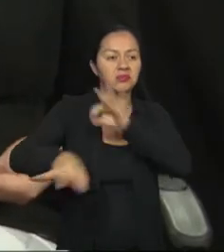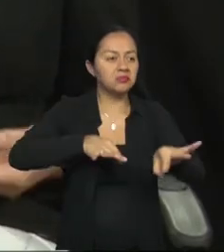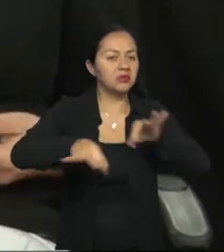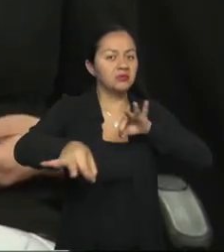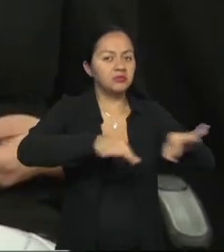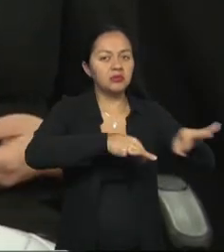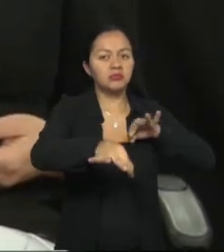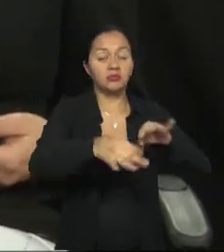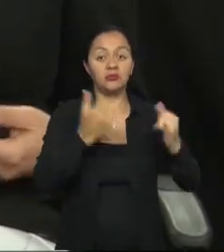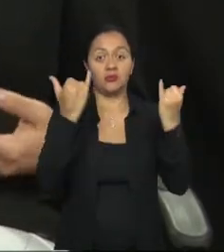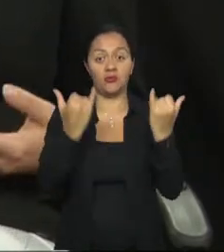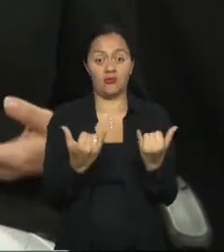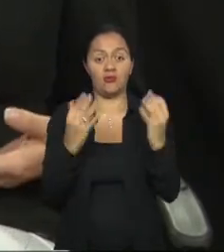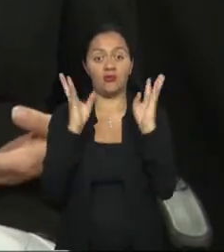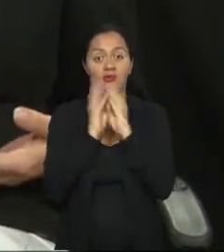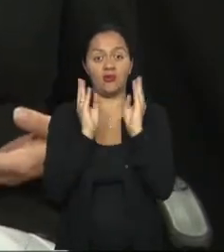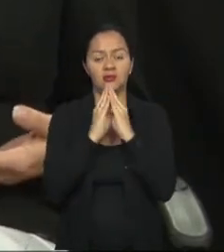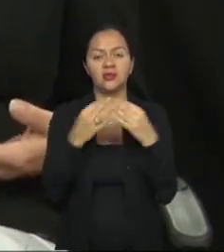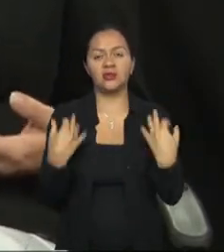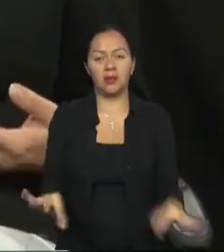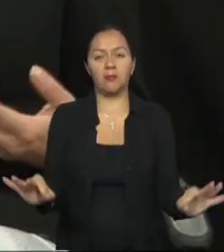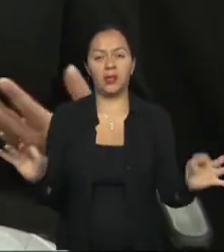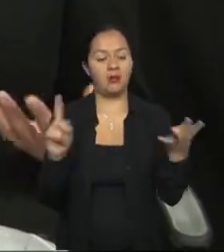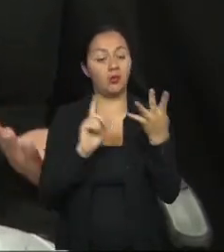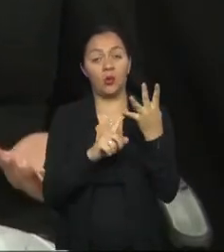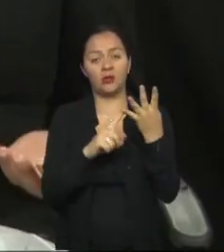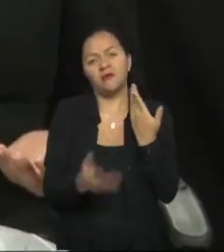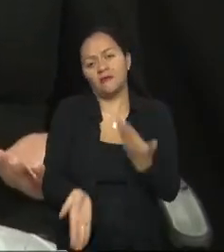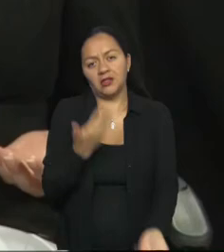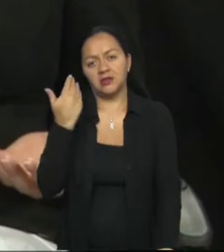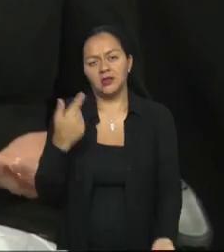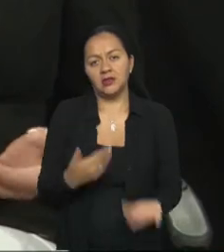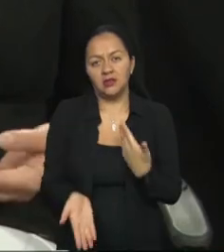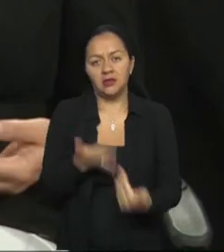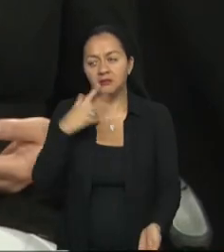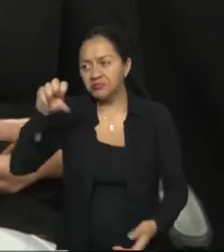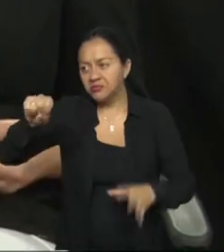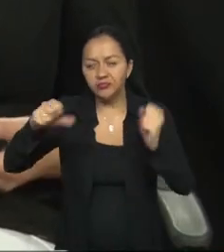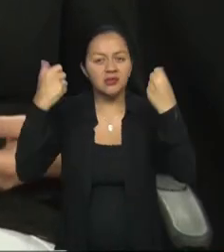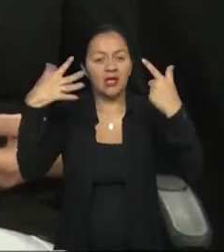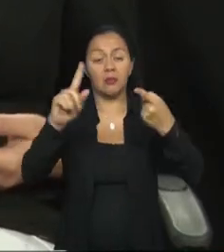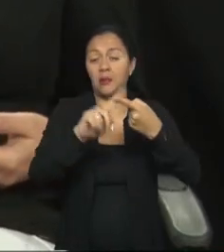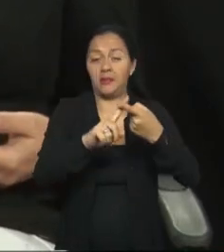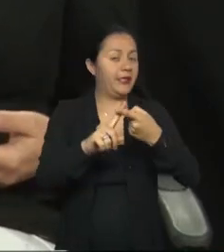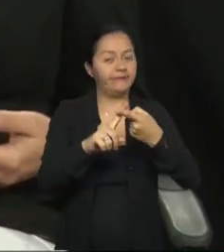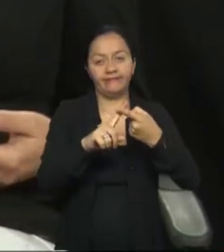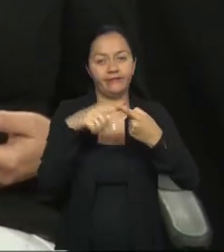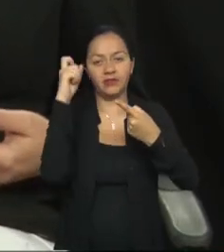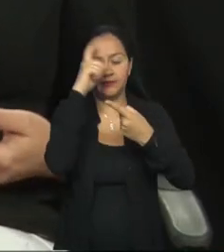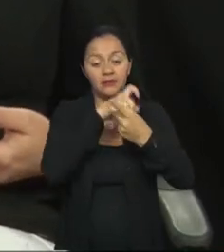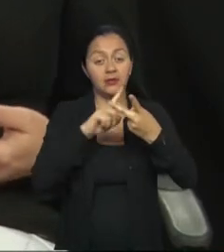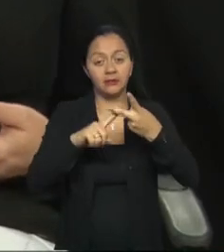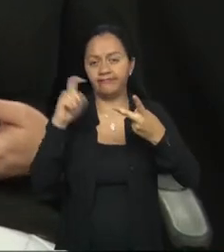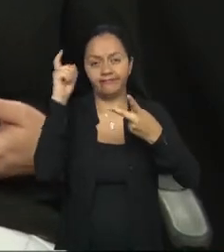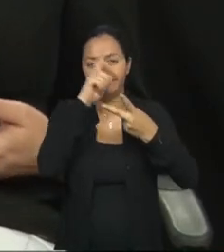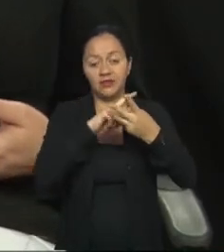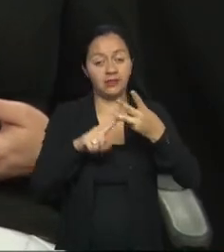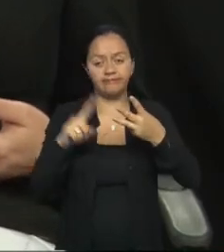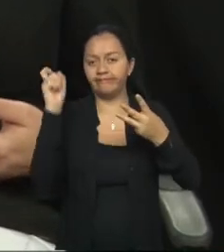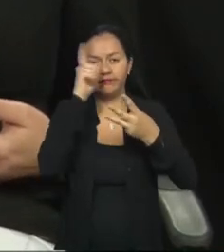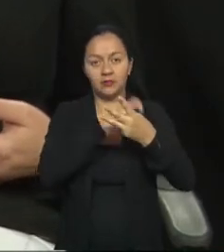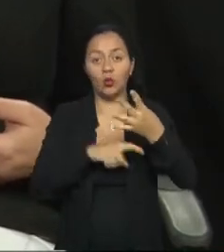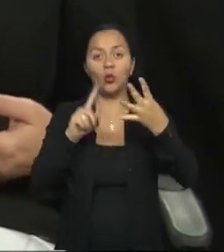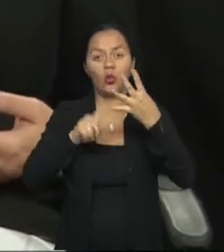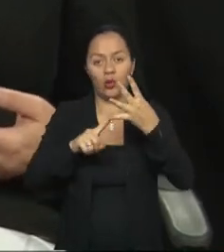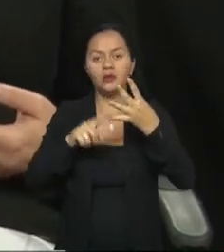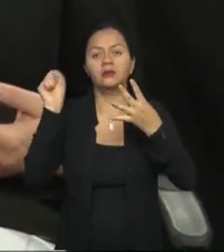en este congreso ha sido sencillo encontrar a estos ponentes, a estas personas que nos van a compartir sus